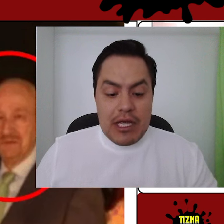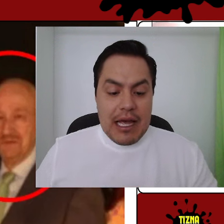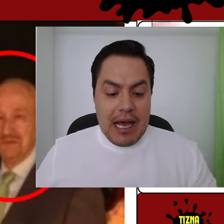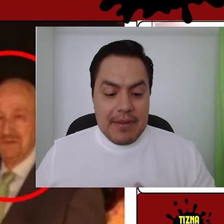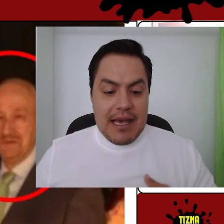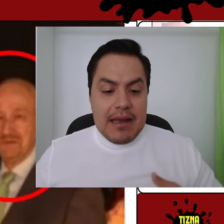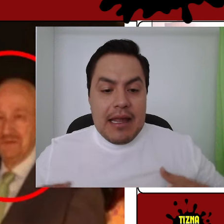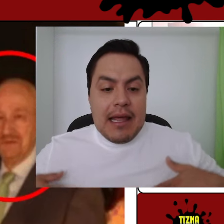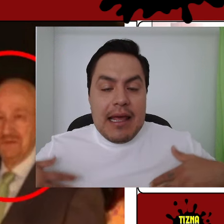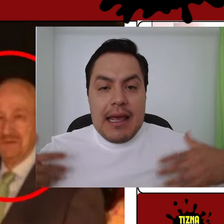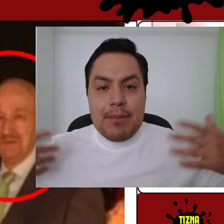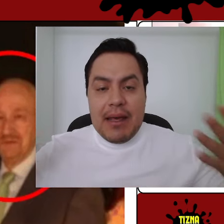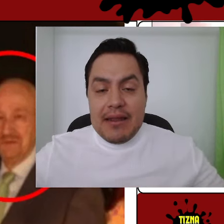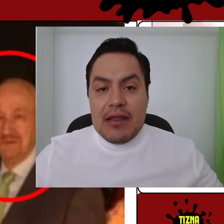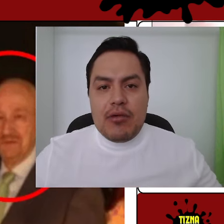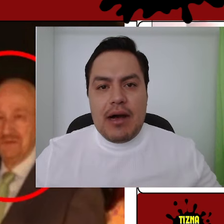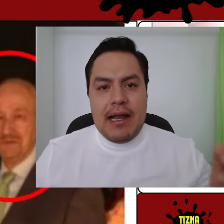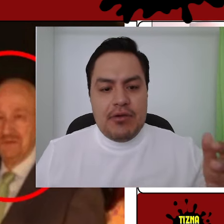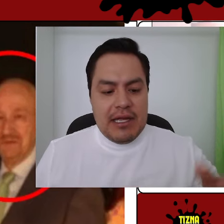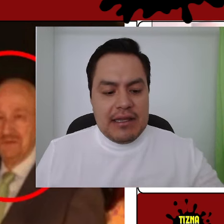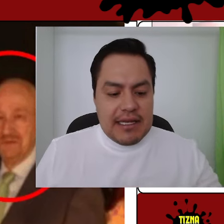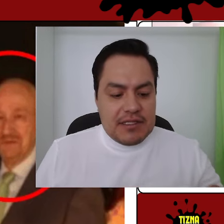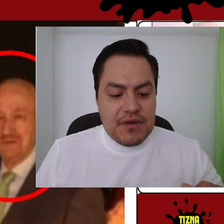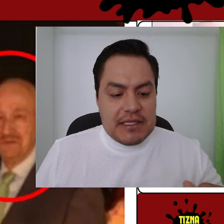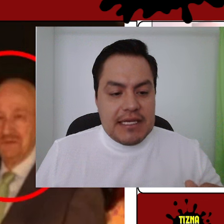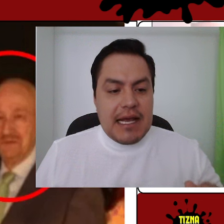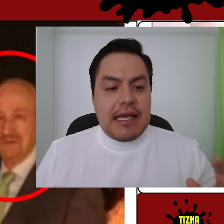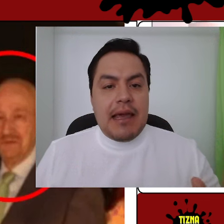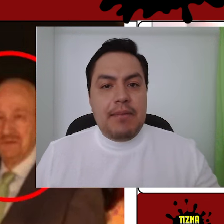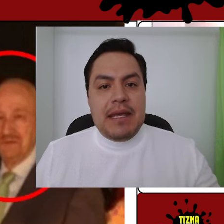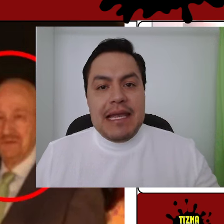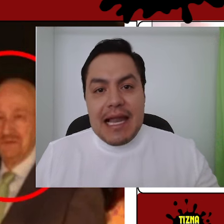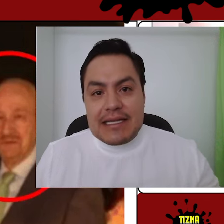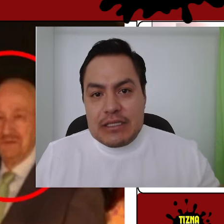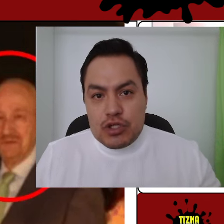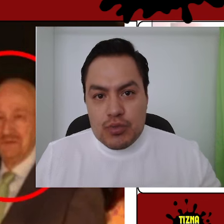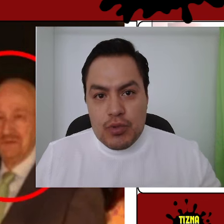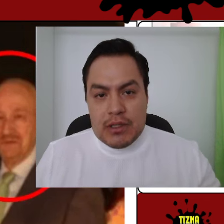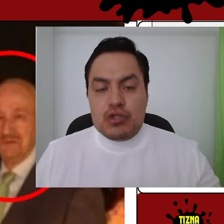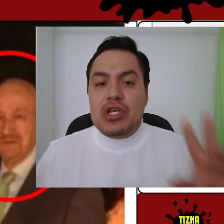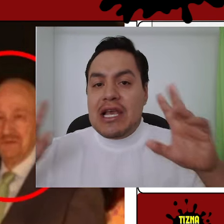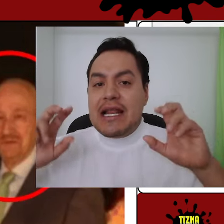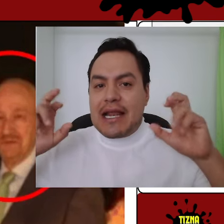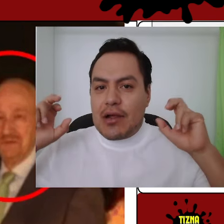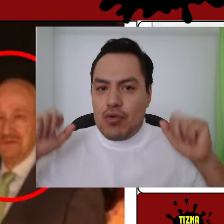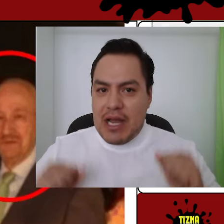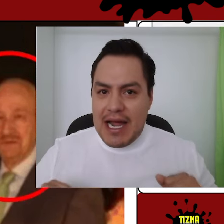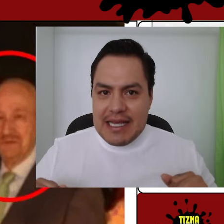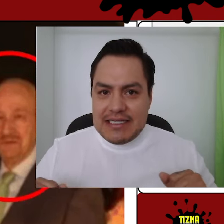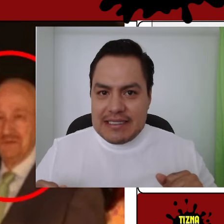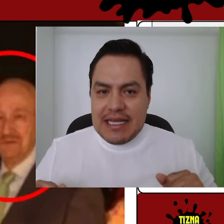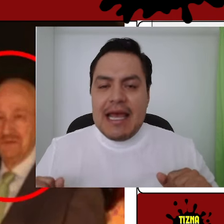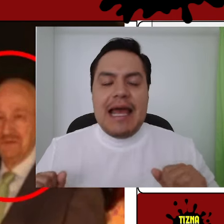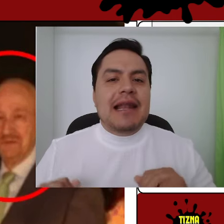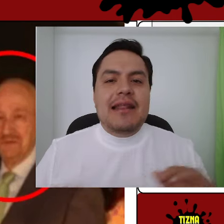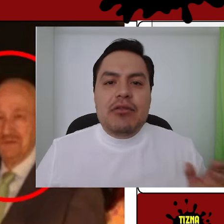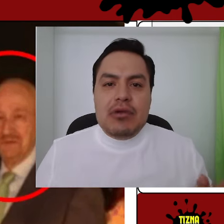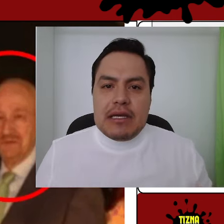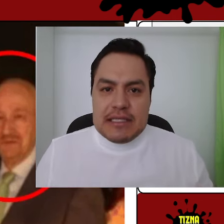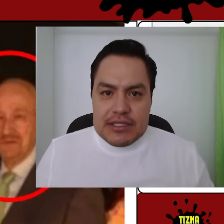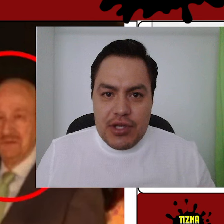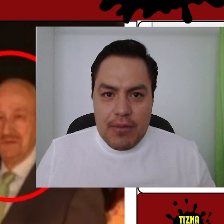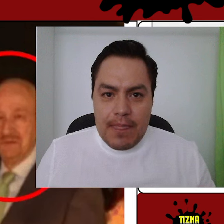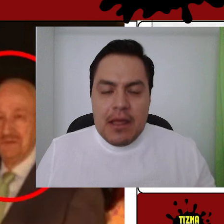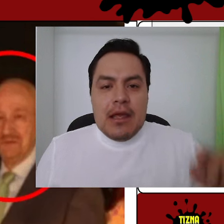bancos habían pedido a la Unidad de Inteligencia Financiera que vigilara ciertos movimientos irregulares, en realidad